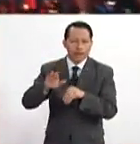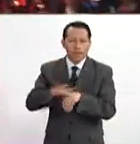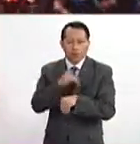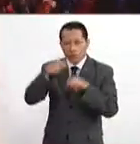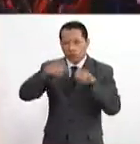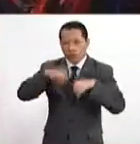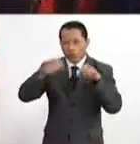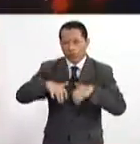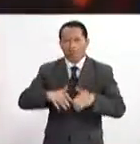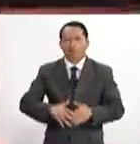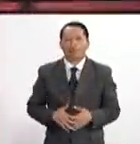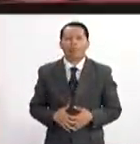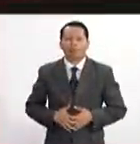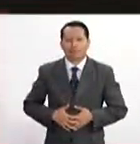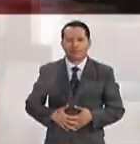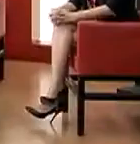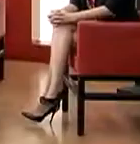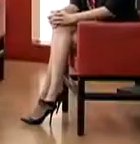de lluvia.